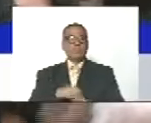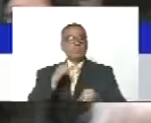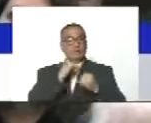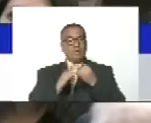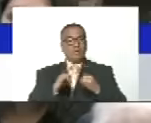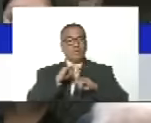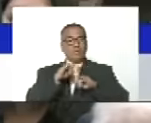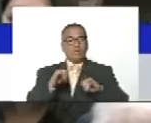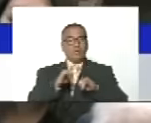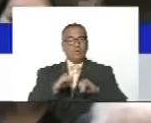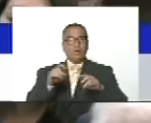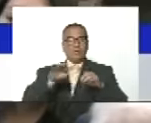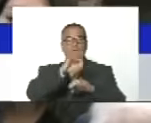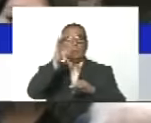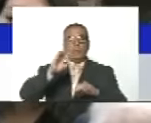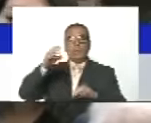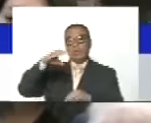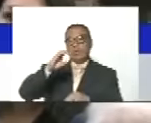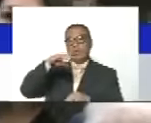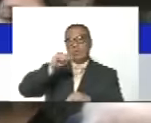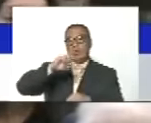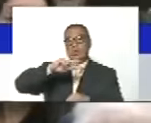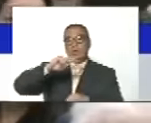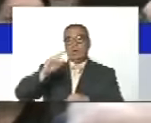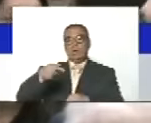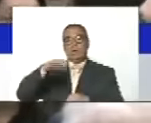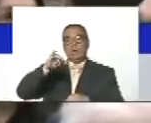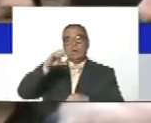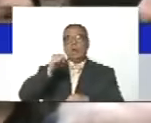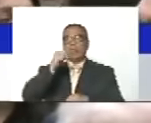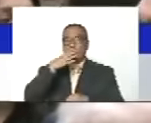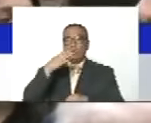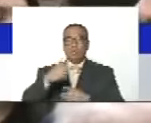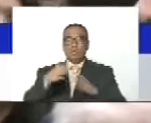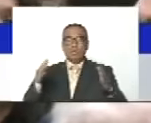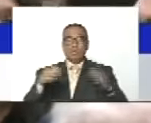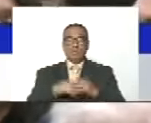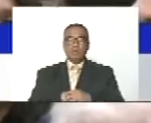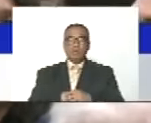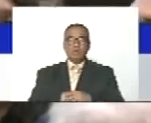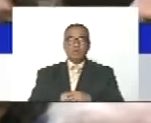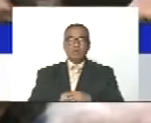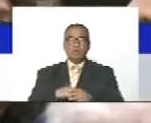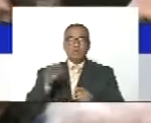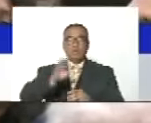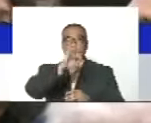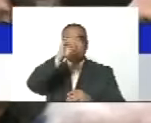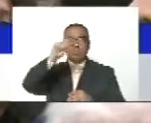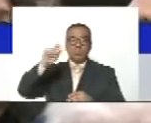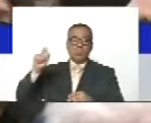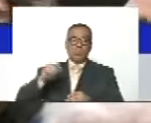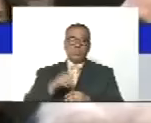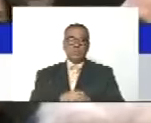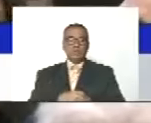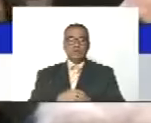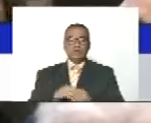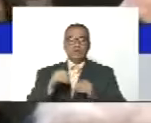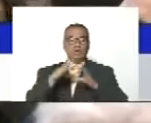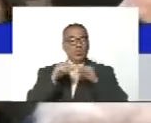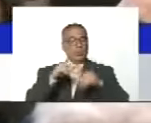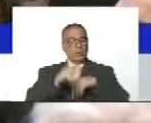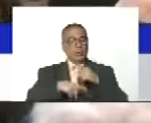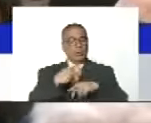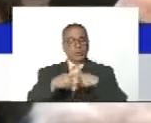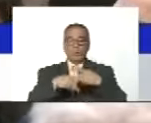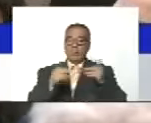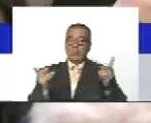obra artística de César Rengifo, fue basta en sus pinturas, en sus obras de